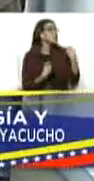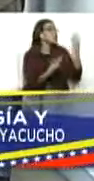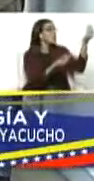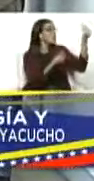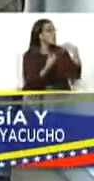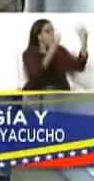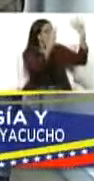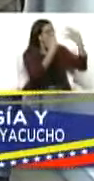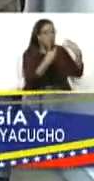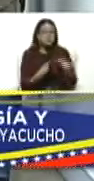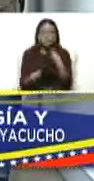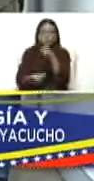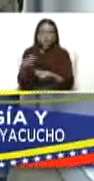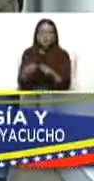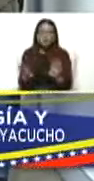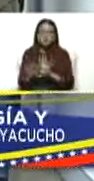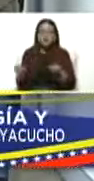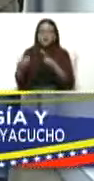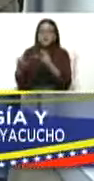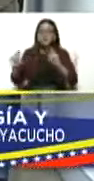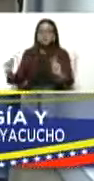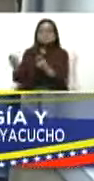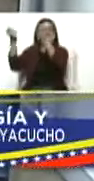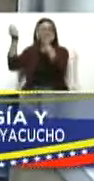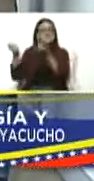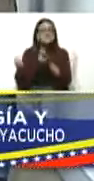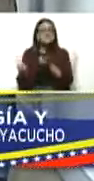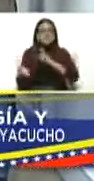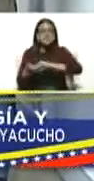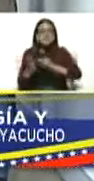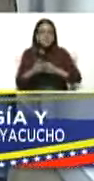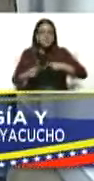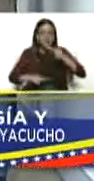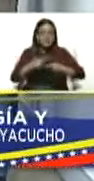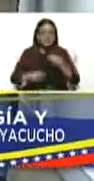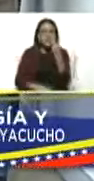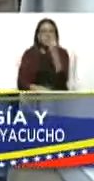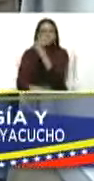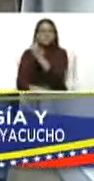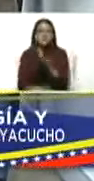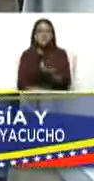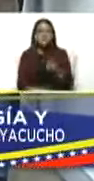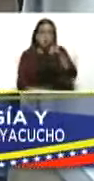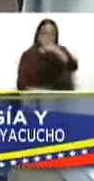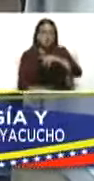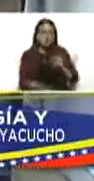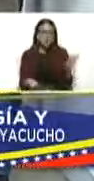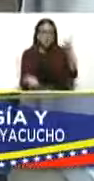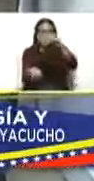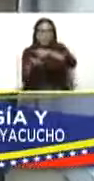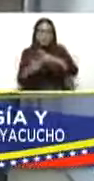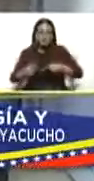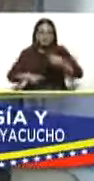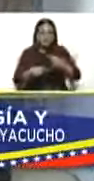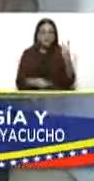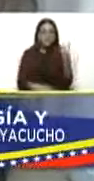Santo remedio, como dicen, eso solo en el siglo XXI. Y Venezuela ya está en el siglo XXI,